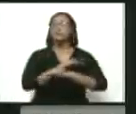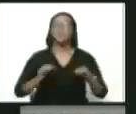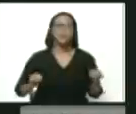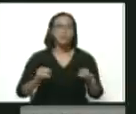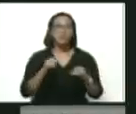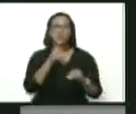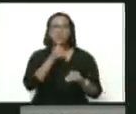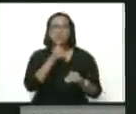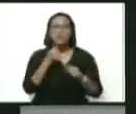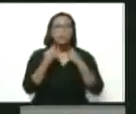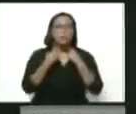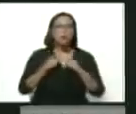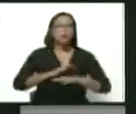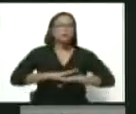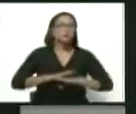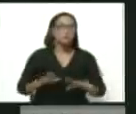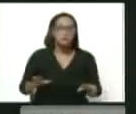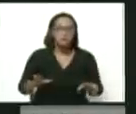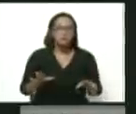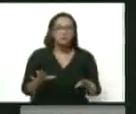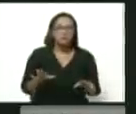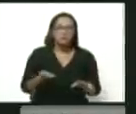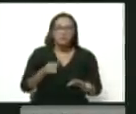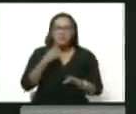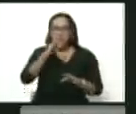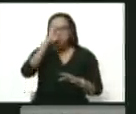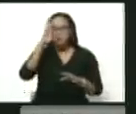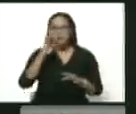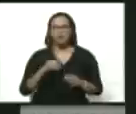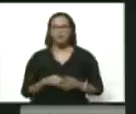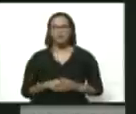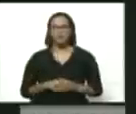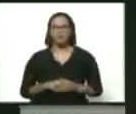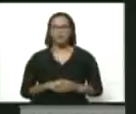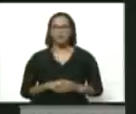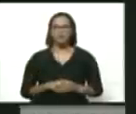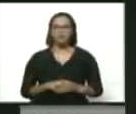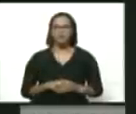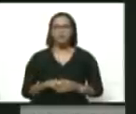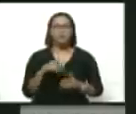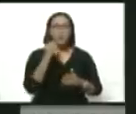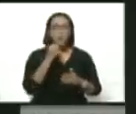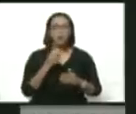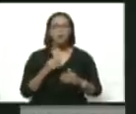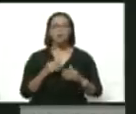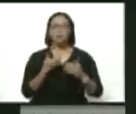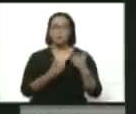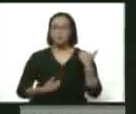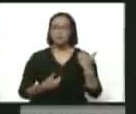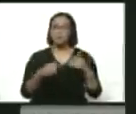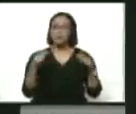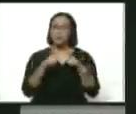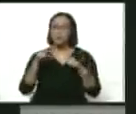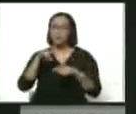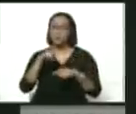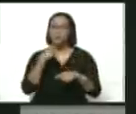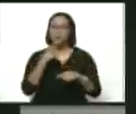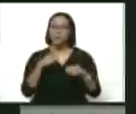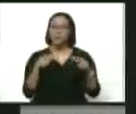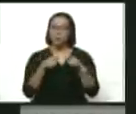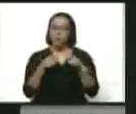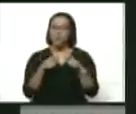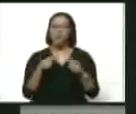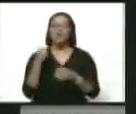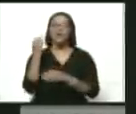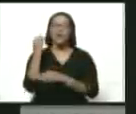ahí. ¿Qué dice Diosdado? No, presidente, en la reunión del lunes yo le decía a los compañeros ahí que el